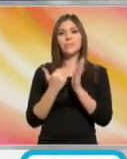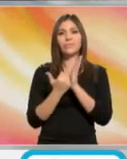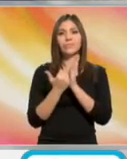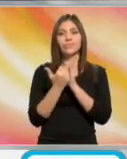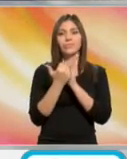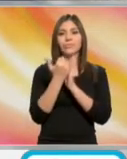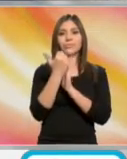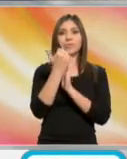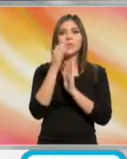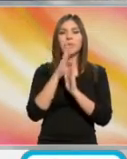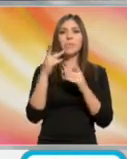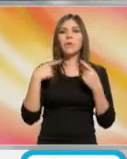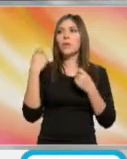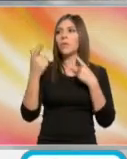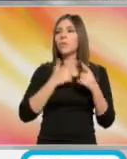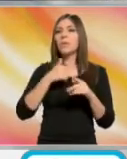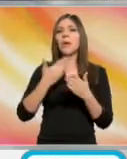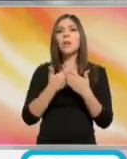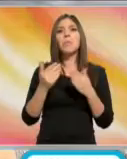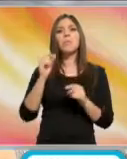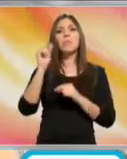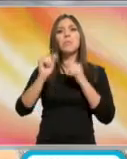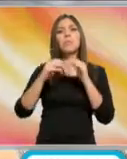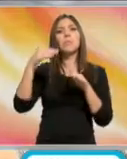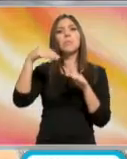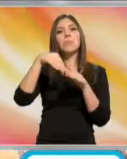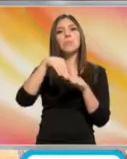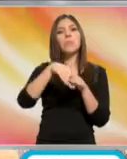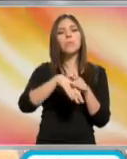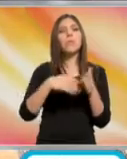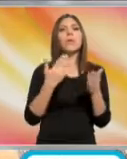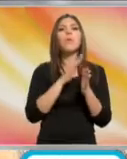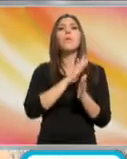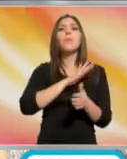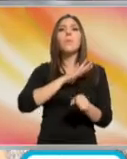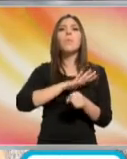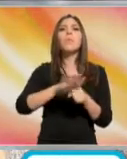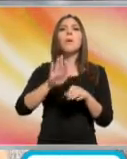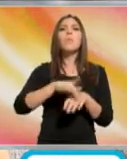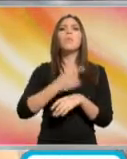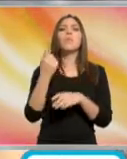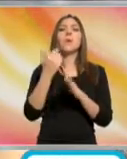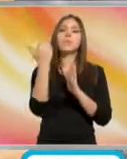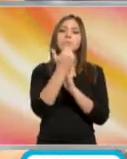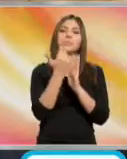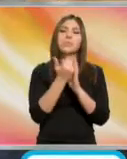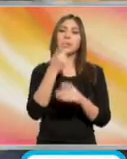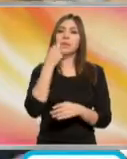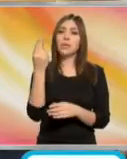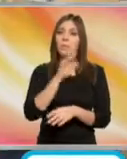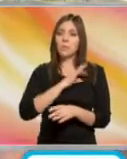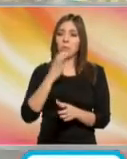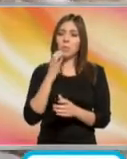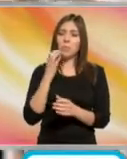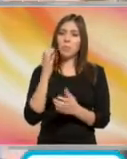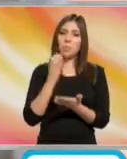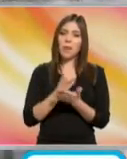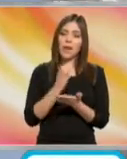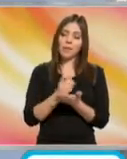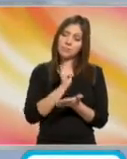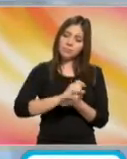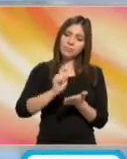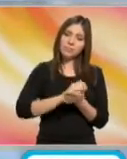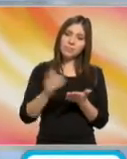de manera considerable. Sí. ¿Cuáles son las causas? Pues podríamos sacar un cuaderno y acabarnos varias hojas, ¿no es así? Sí. Así es. Pues